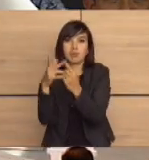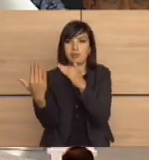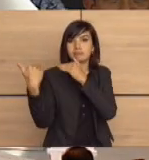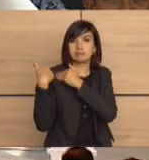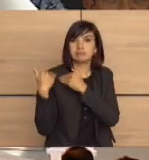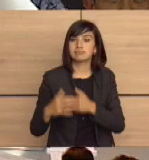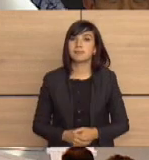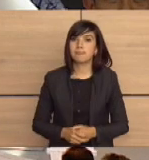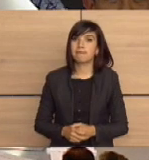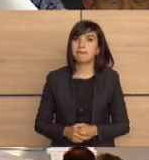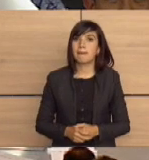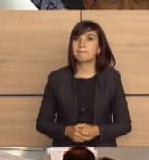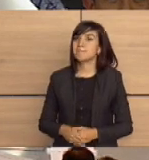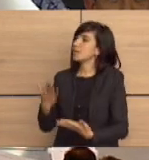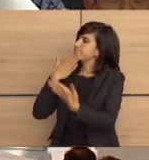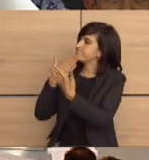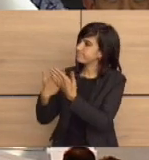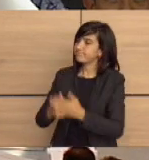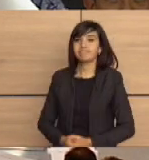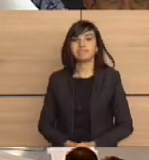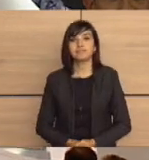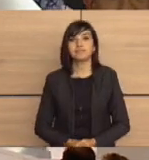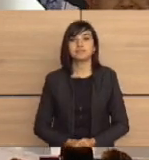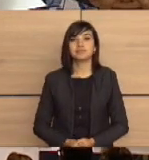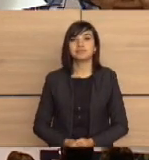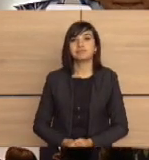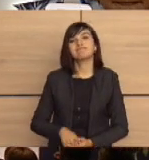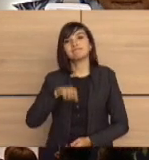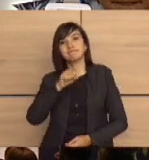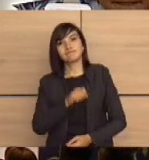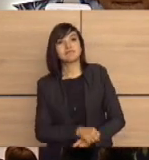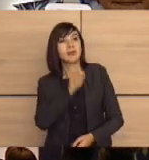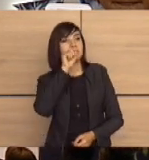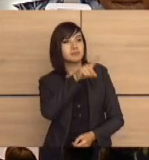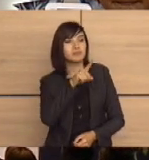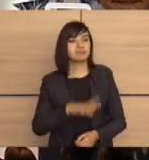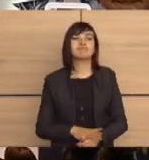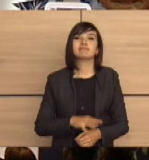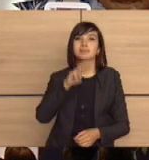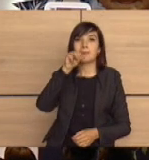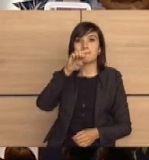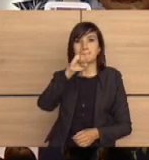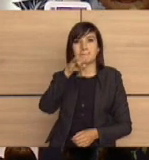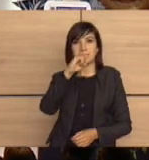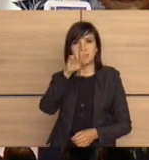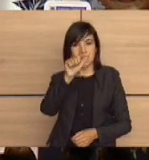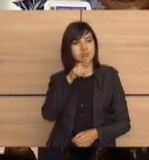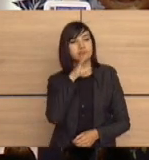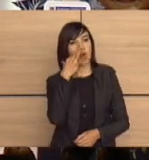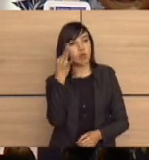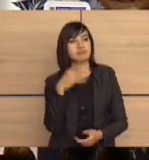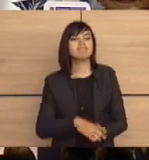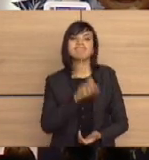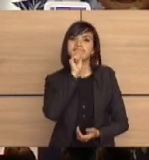diría eso. Mil gracias, doctora Margarita. En ese sentido, doctor Mejía, creo que la siguiente pregunta en esta conversación va para usted.